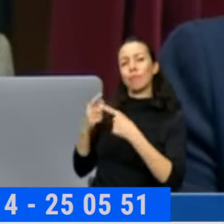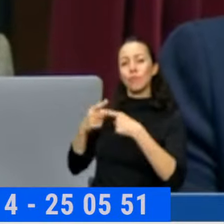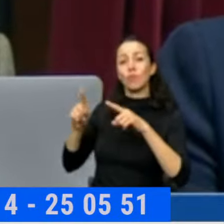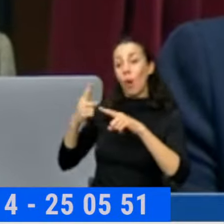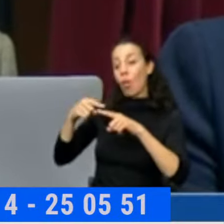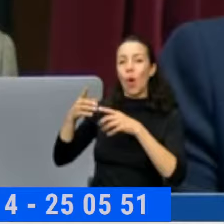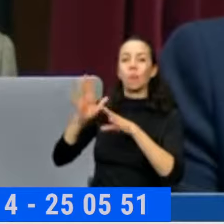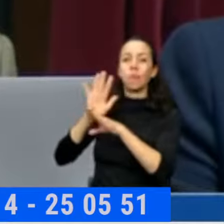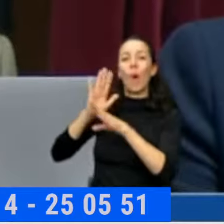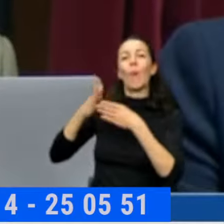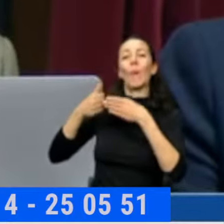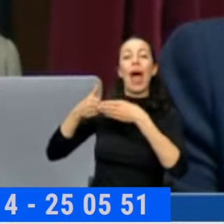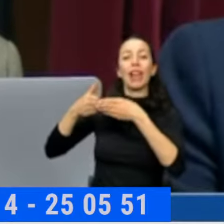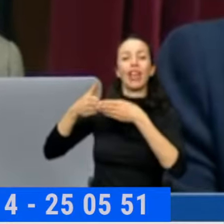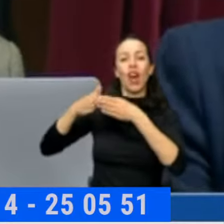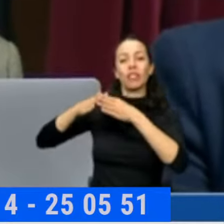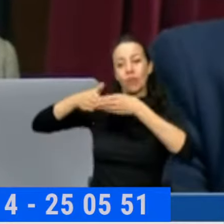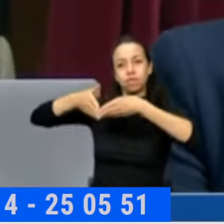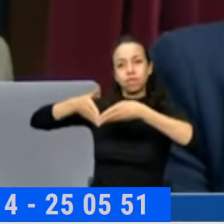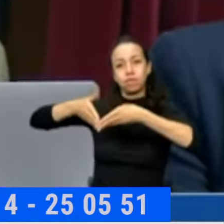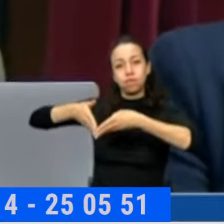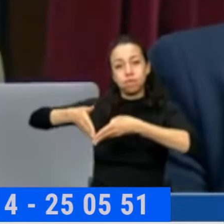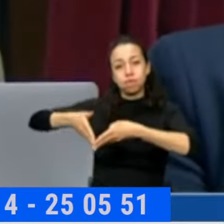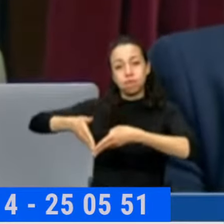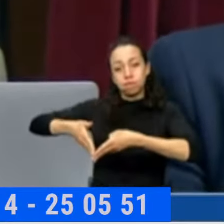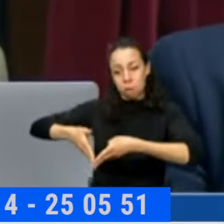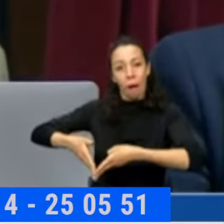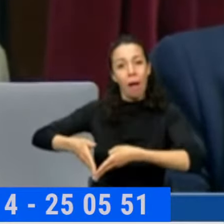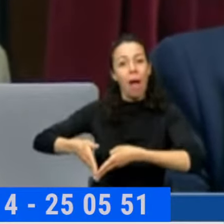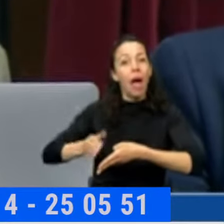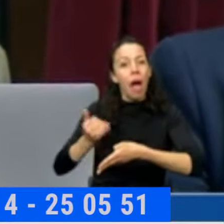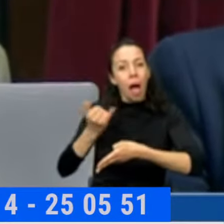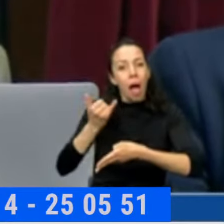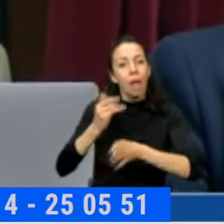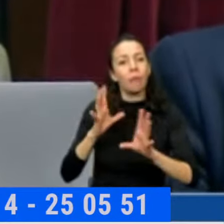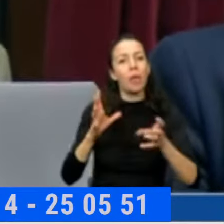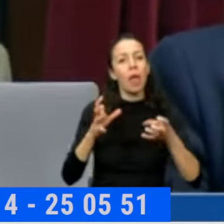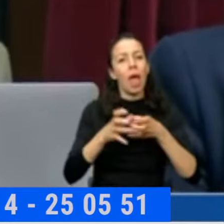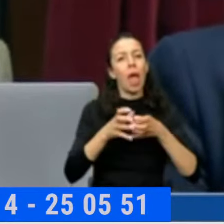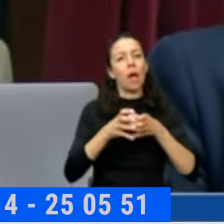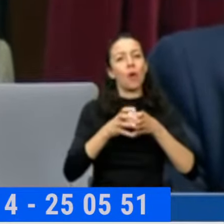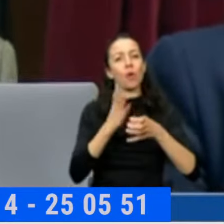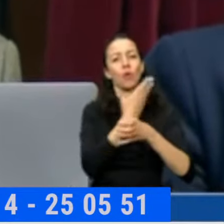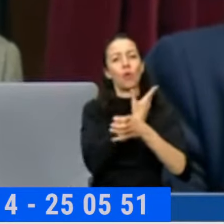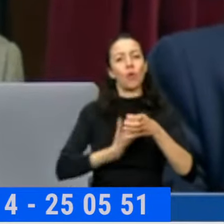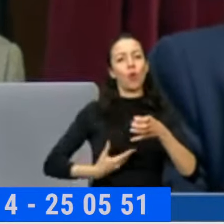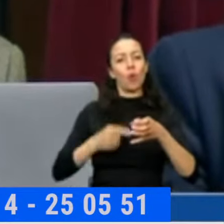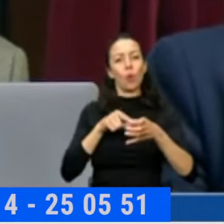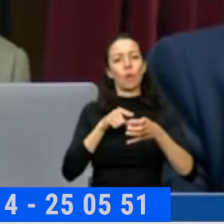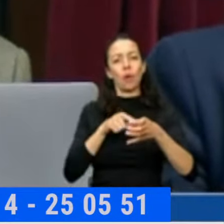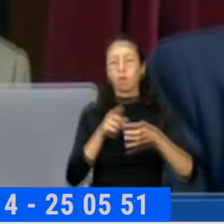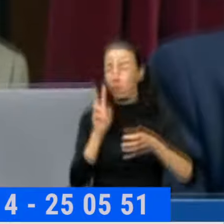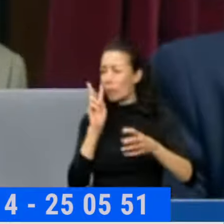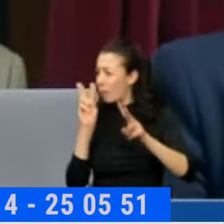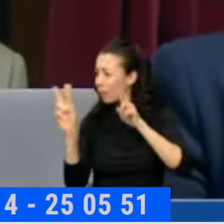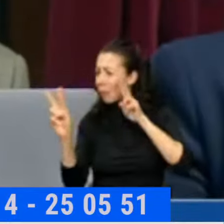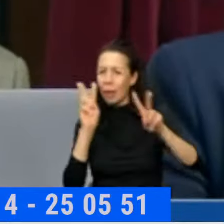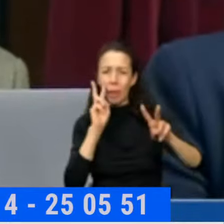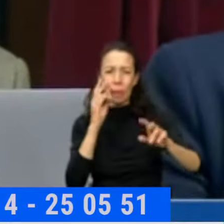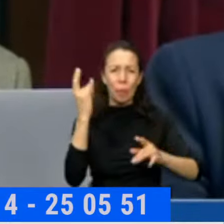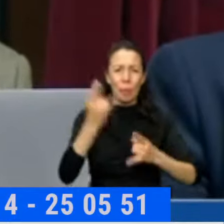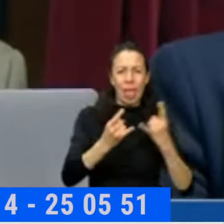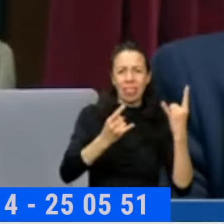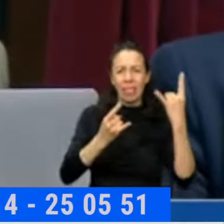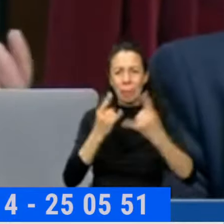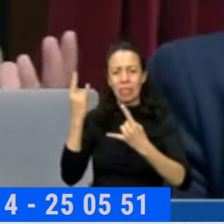lo puede hacer por decreto. Sin ninguna duda. Es más, están pidiendo facultades previsionales que ya nosotros lo habíamos